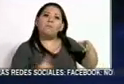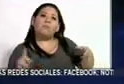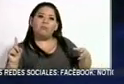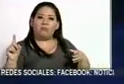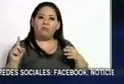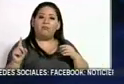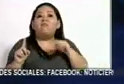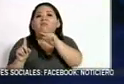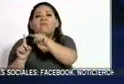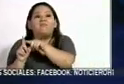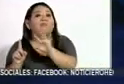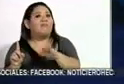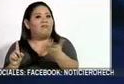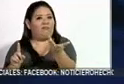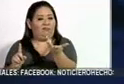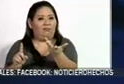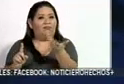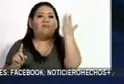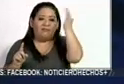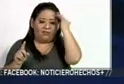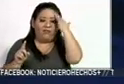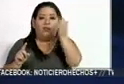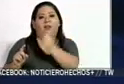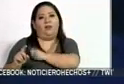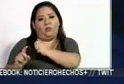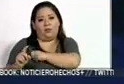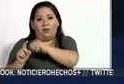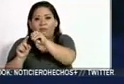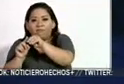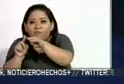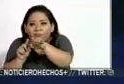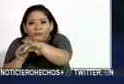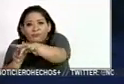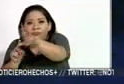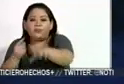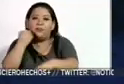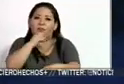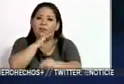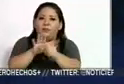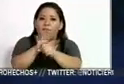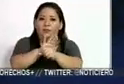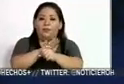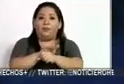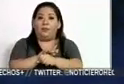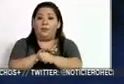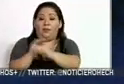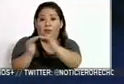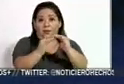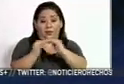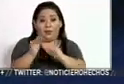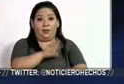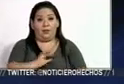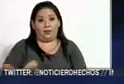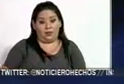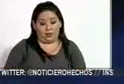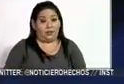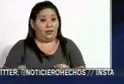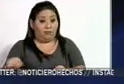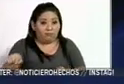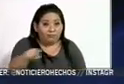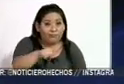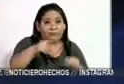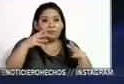de alguna manera tienen responsabilidad de la diseminación de la enfermedad a nivel nacional, de la salud